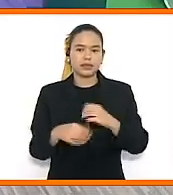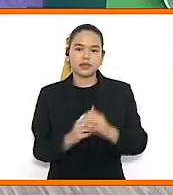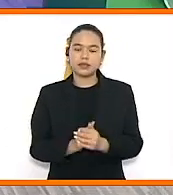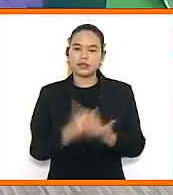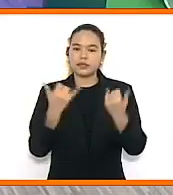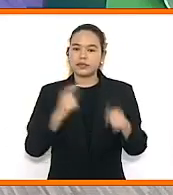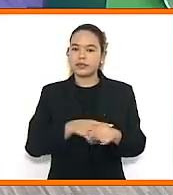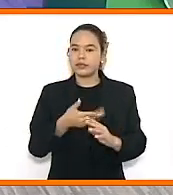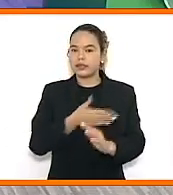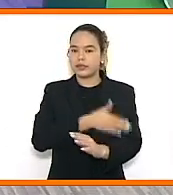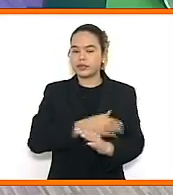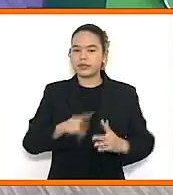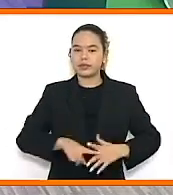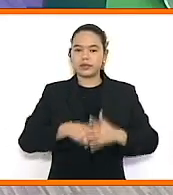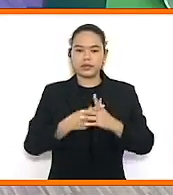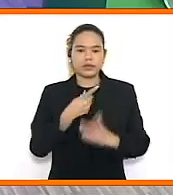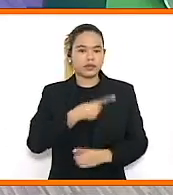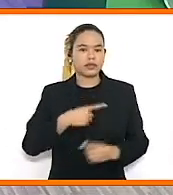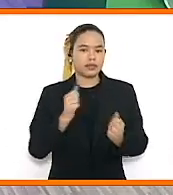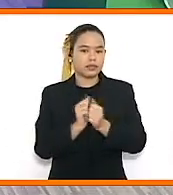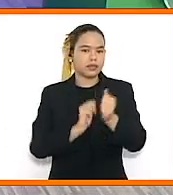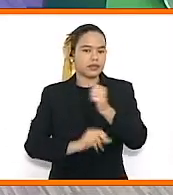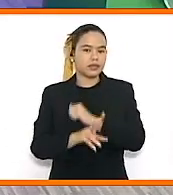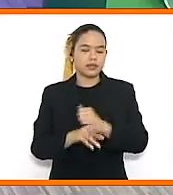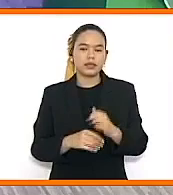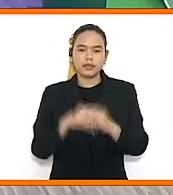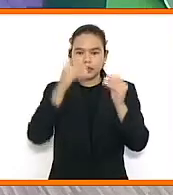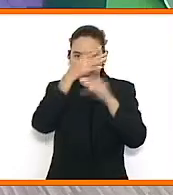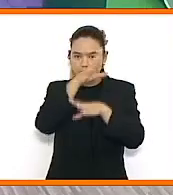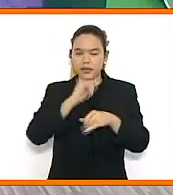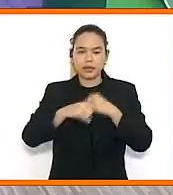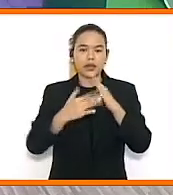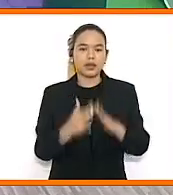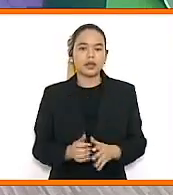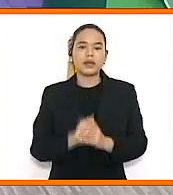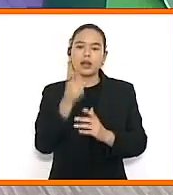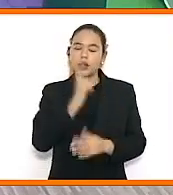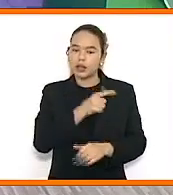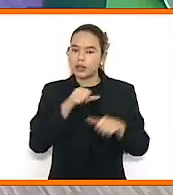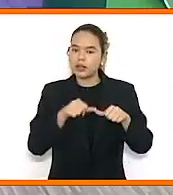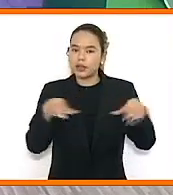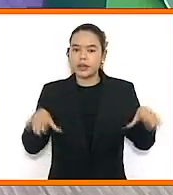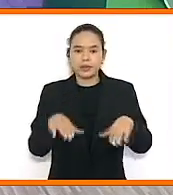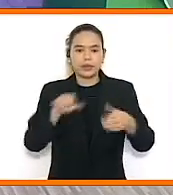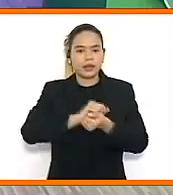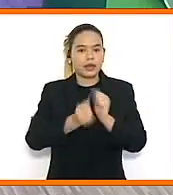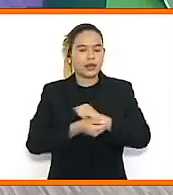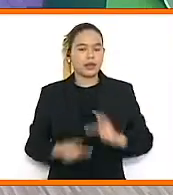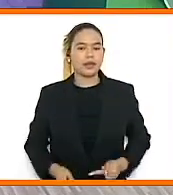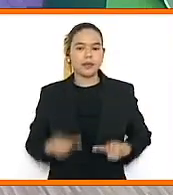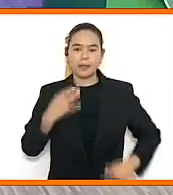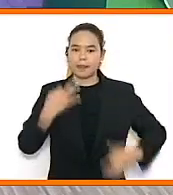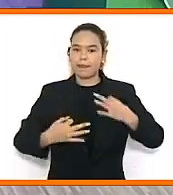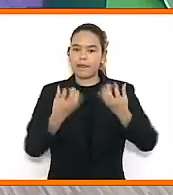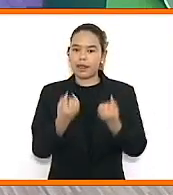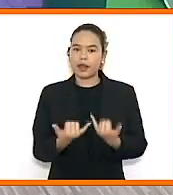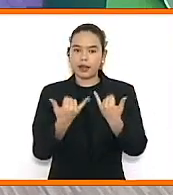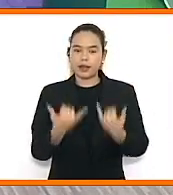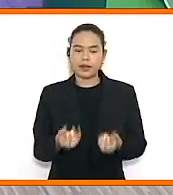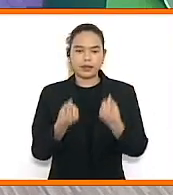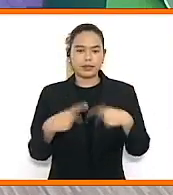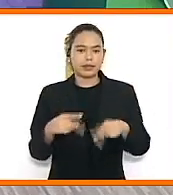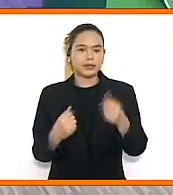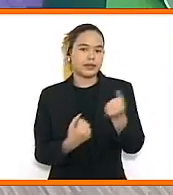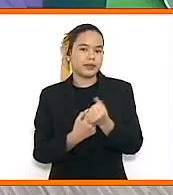Y antes de comenzar la diversión con premiados, quiero comentarte, jugador, que Loto sigue cambiando vidas con alegría. En esta ocasión apoyando